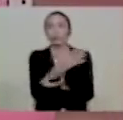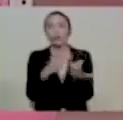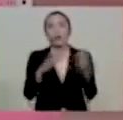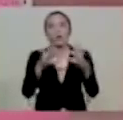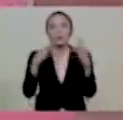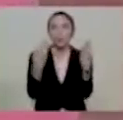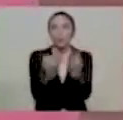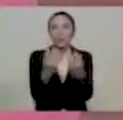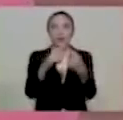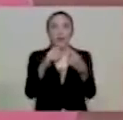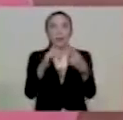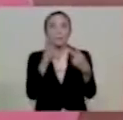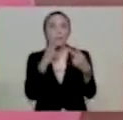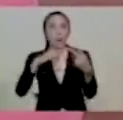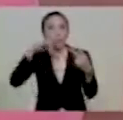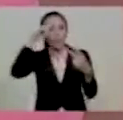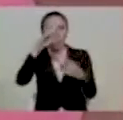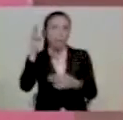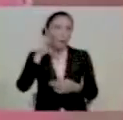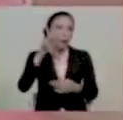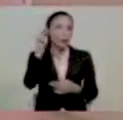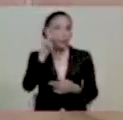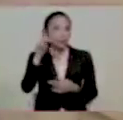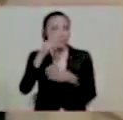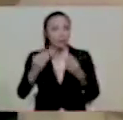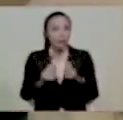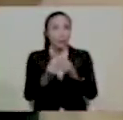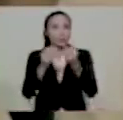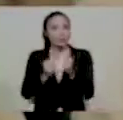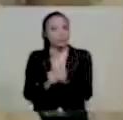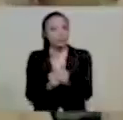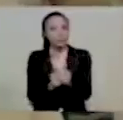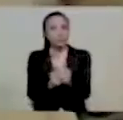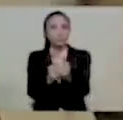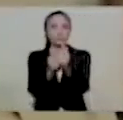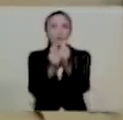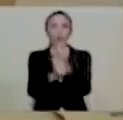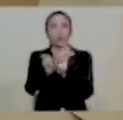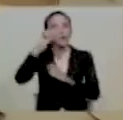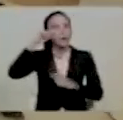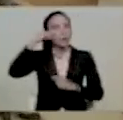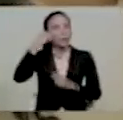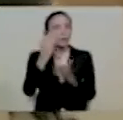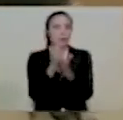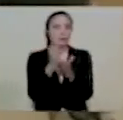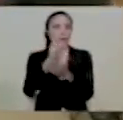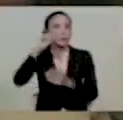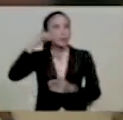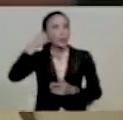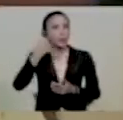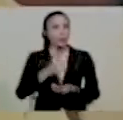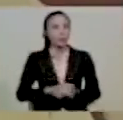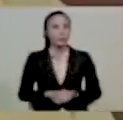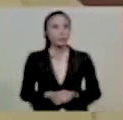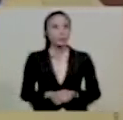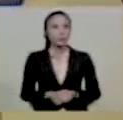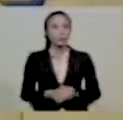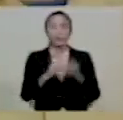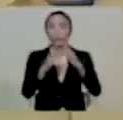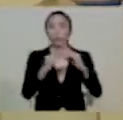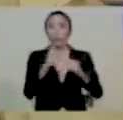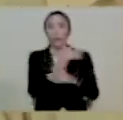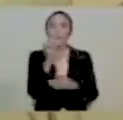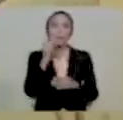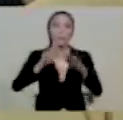familiares, a sus maestros, que nos acompañarán por siempre, porque cada maestro en el